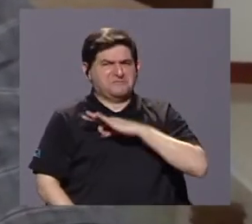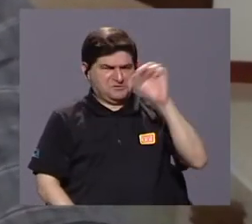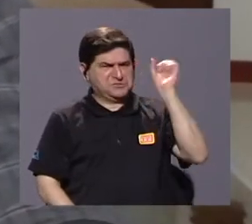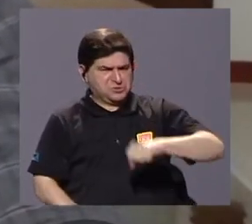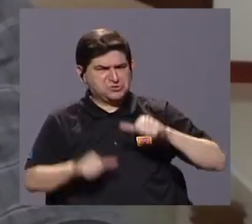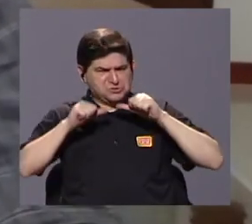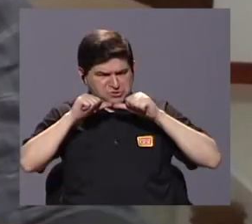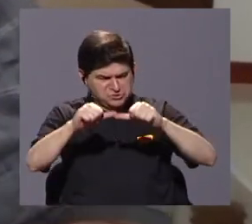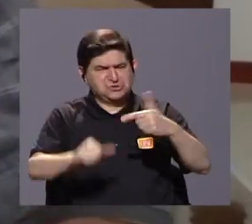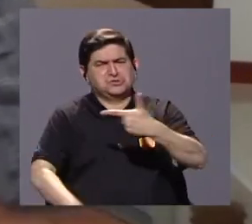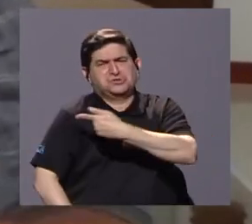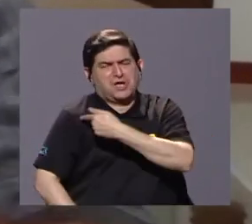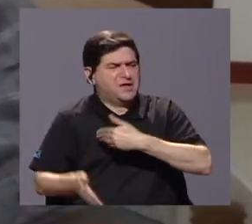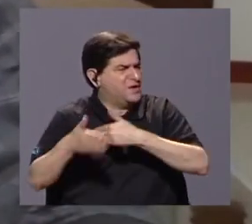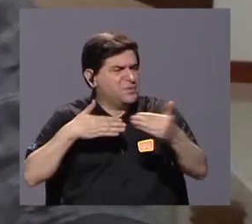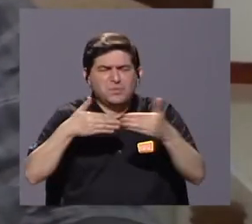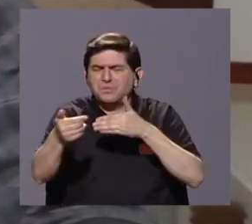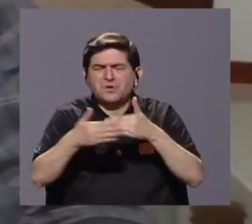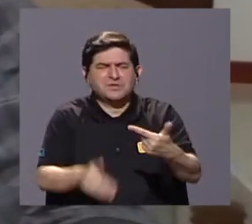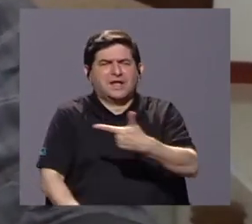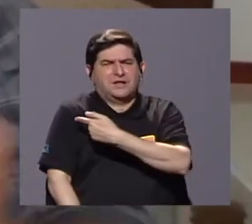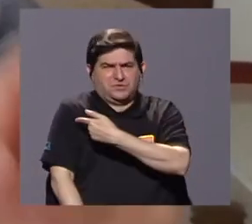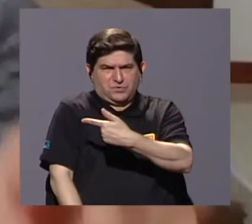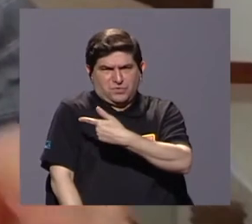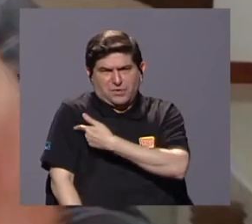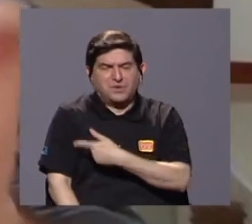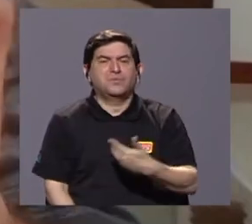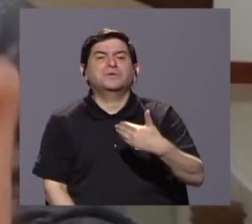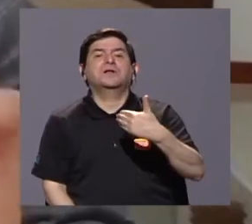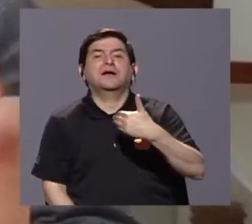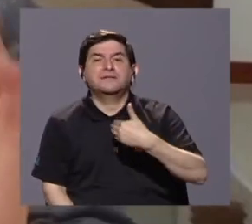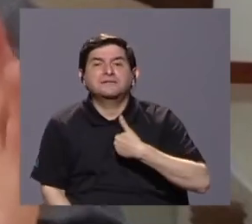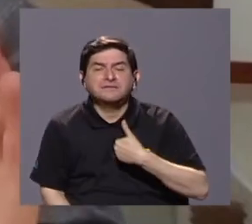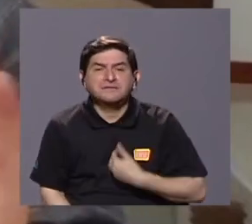seguir vacunando, a pesar de que una vacuna como esta tenga